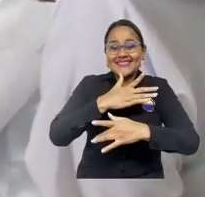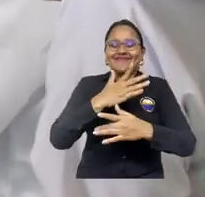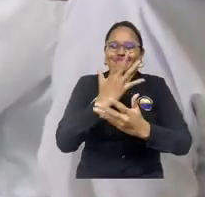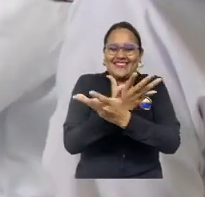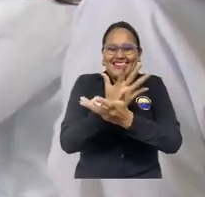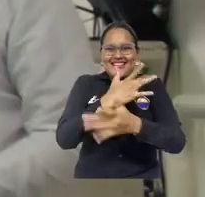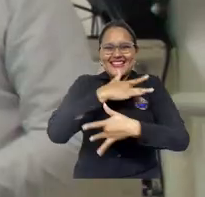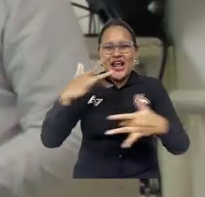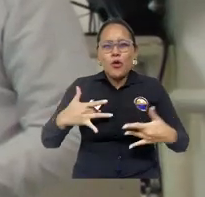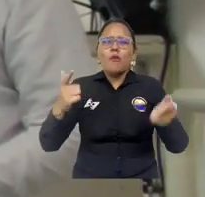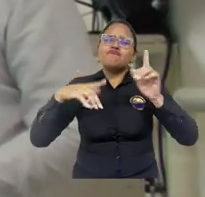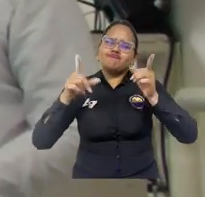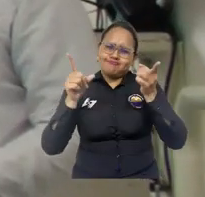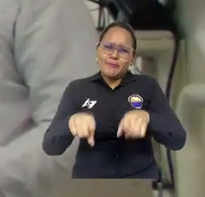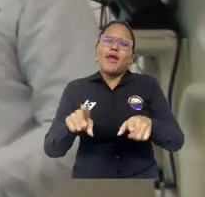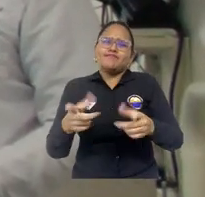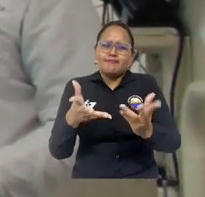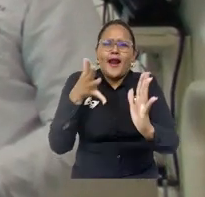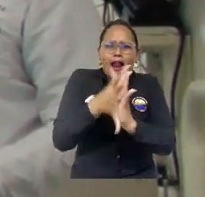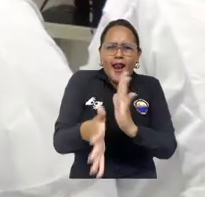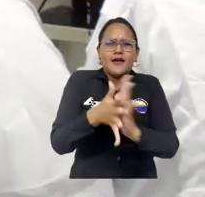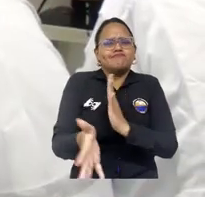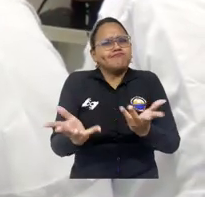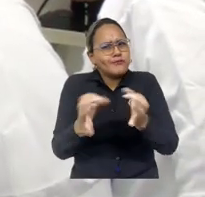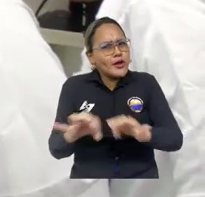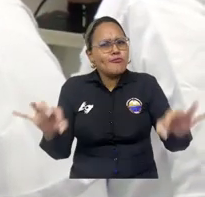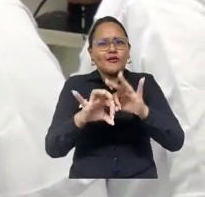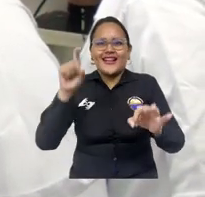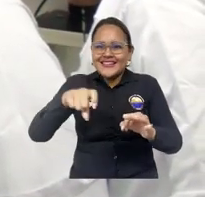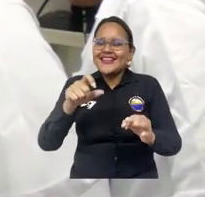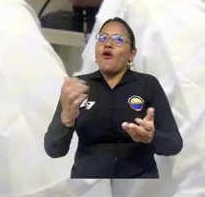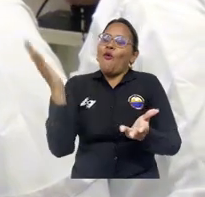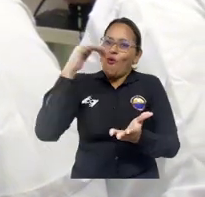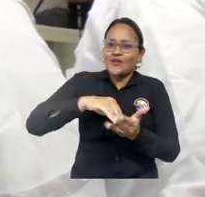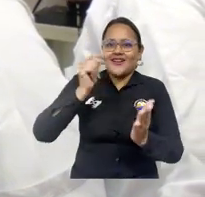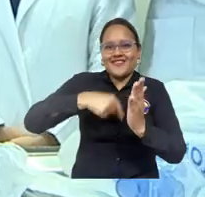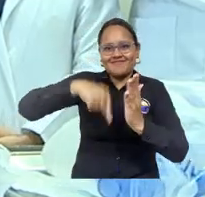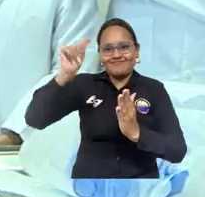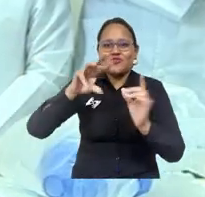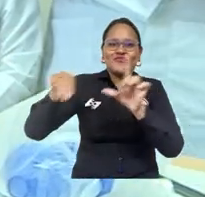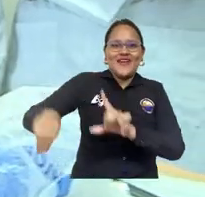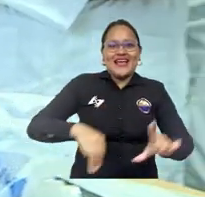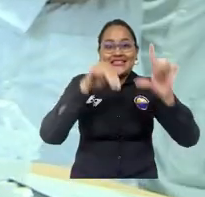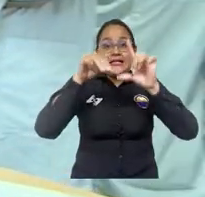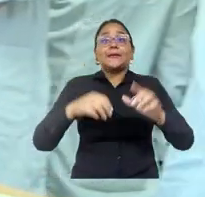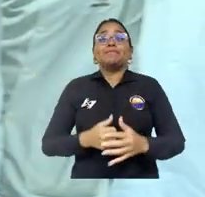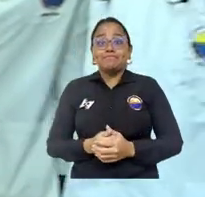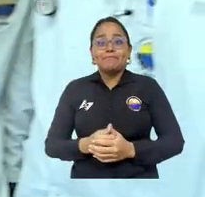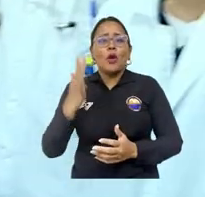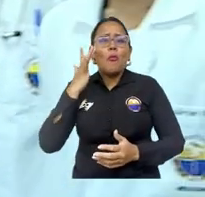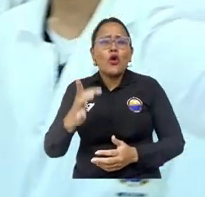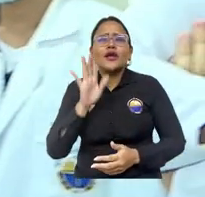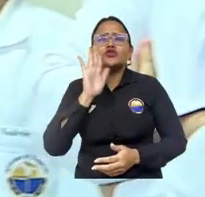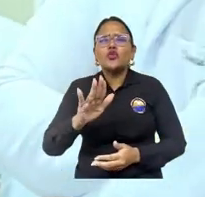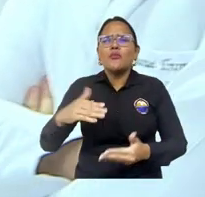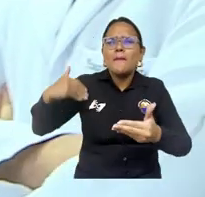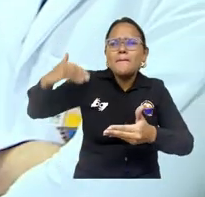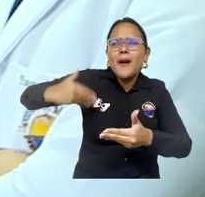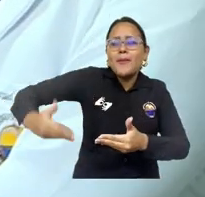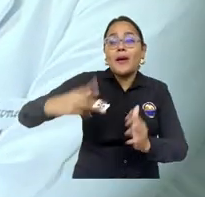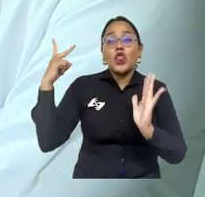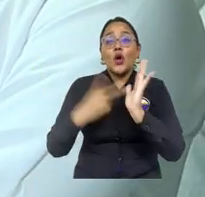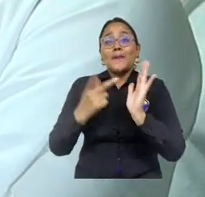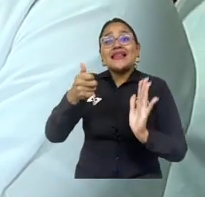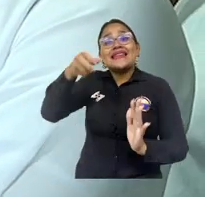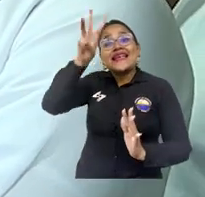Desde la Facultad de Ciencias de la Salud se expusieron las razones y pertinencia para la renovación de acreditación de la maestría, un programa que se